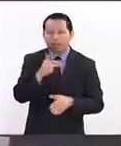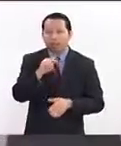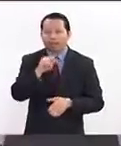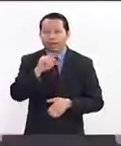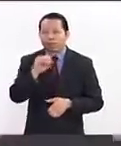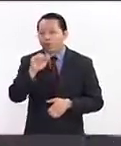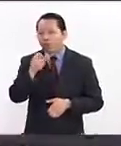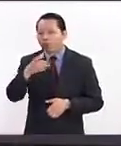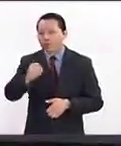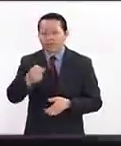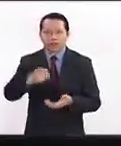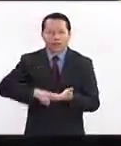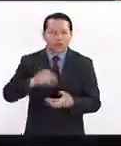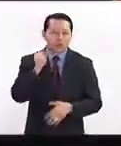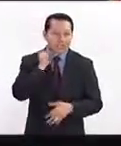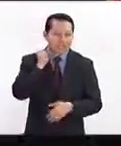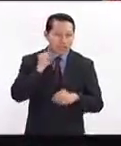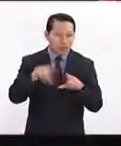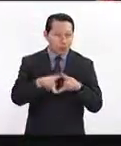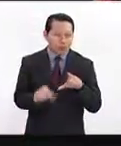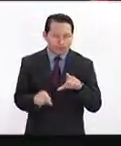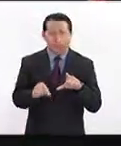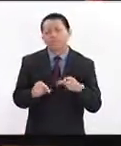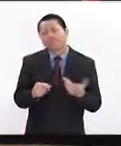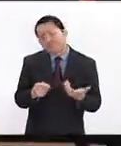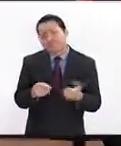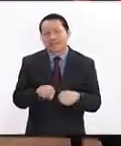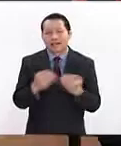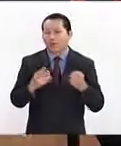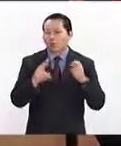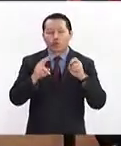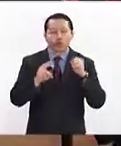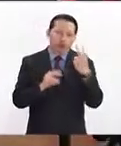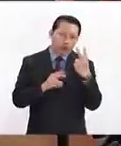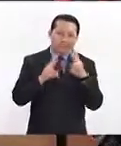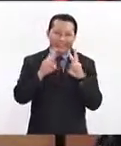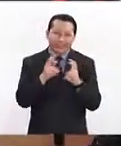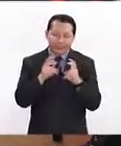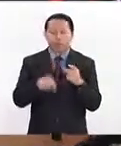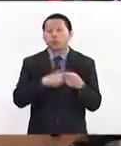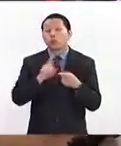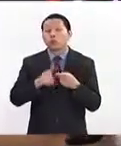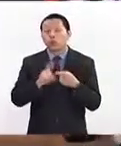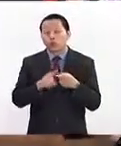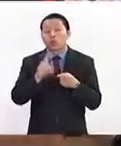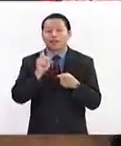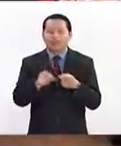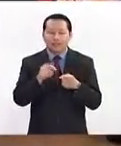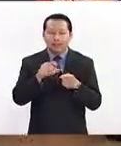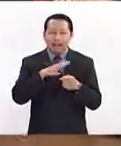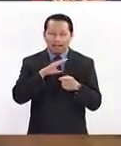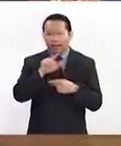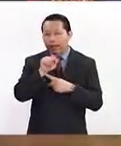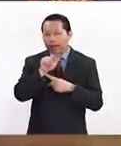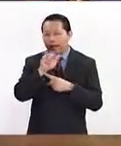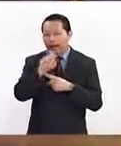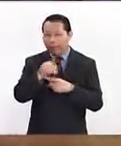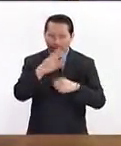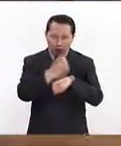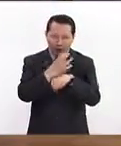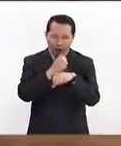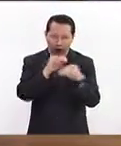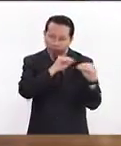República. Por supuesto, los dos temas obligados de análisis. Uno, la cuarta ronda de renegociación del Telecán,